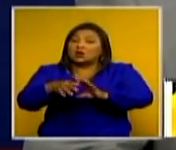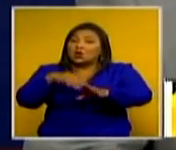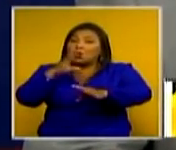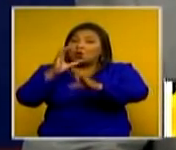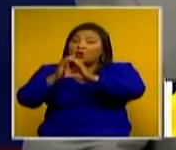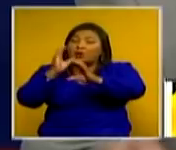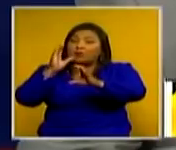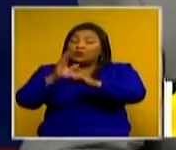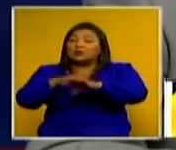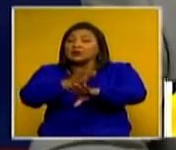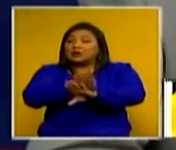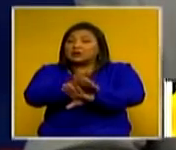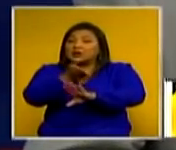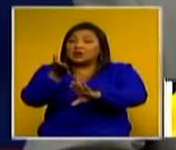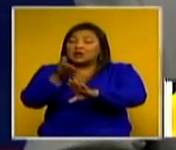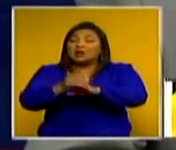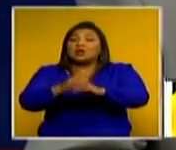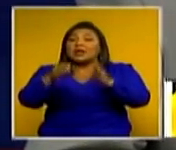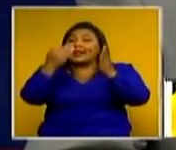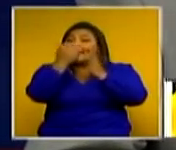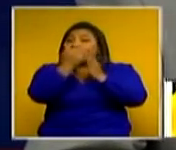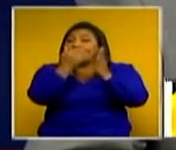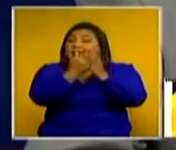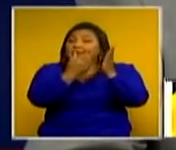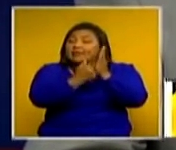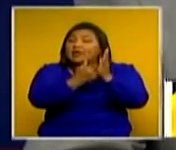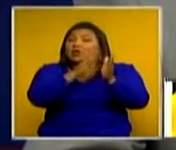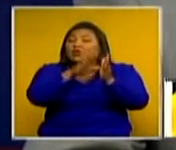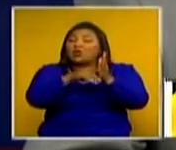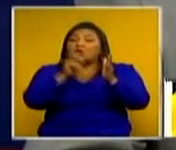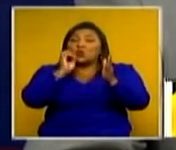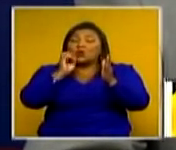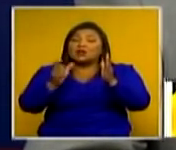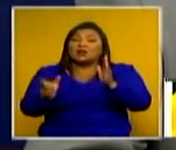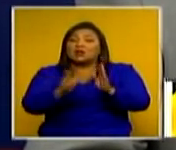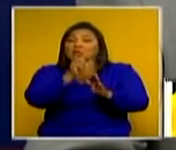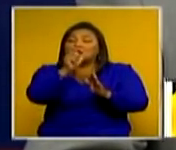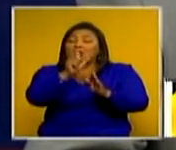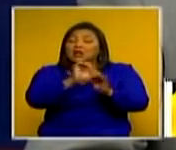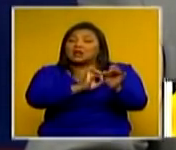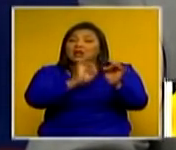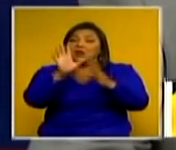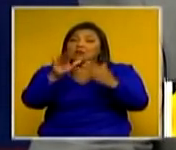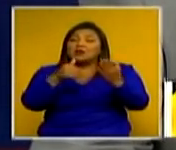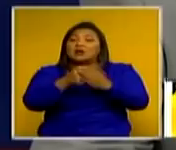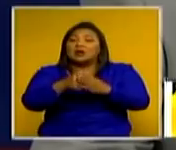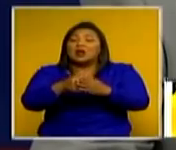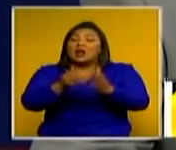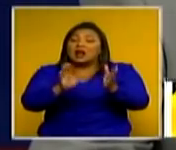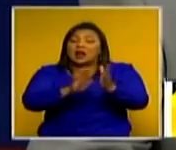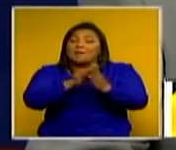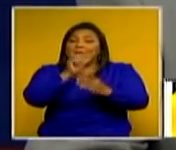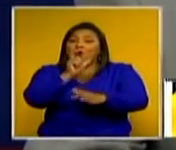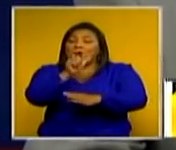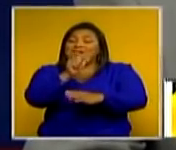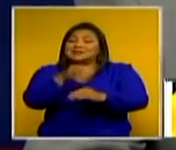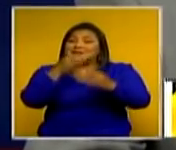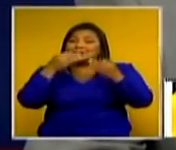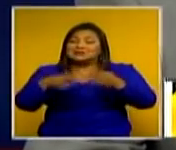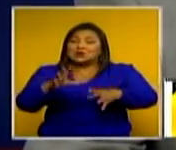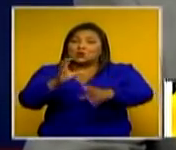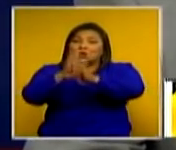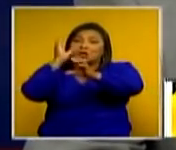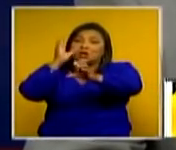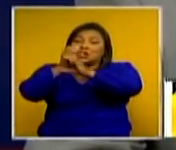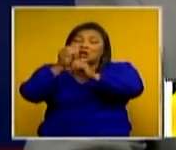entre ellos el listado de grupo turístico la tarjeta andina de emigración la póliza de seguro del vehículo que